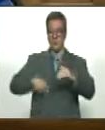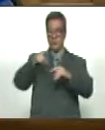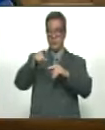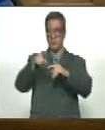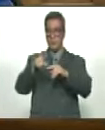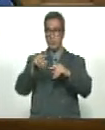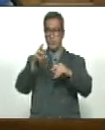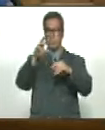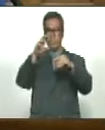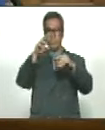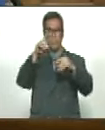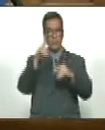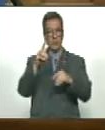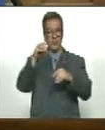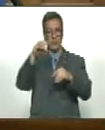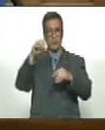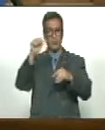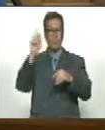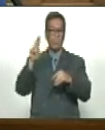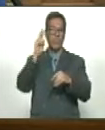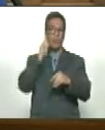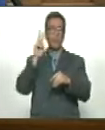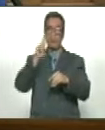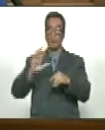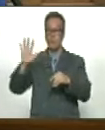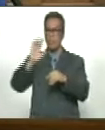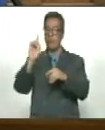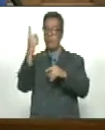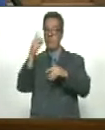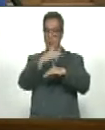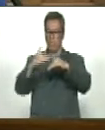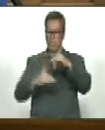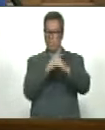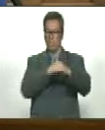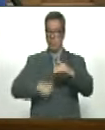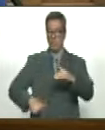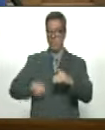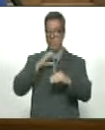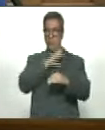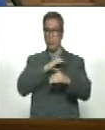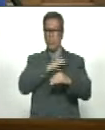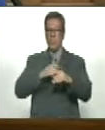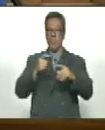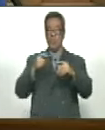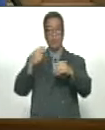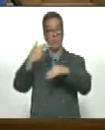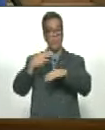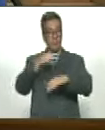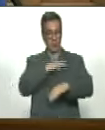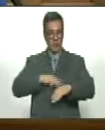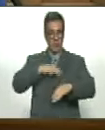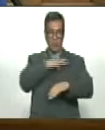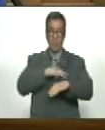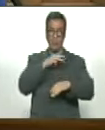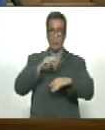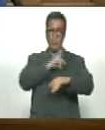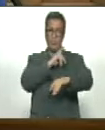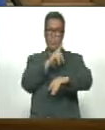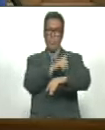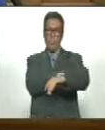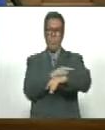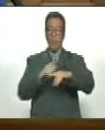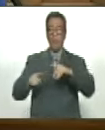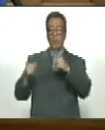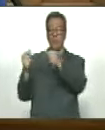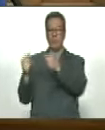ejecutiva de la República Bolivariana de Venezuela, primera vicepresidenta del Consejo de Ministros y ministra del Poder Popular